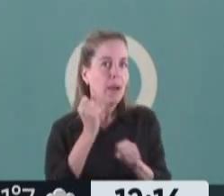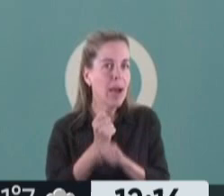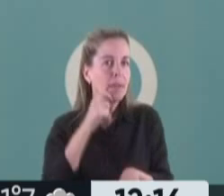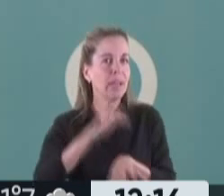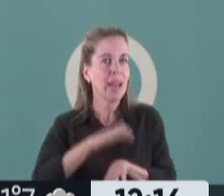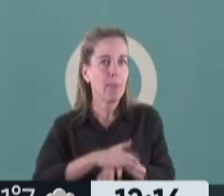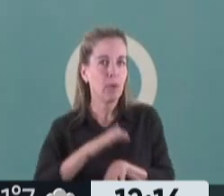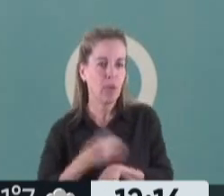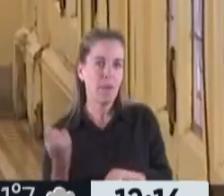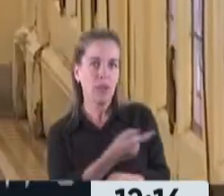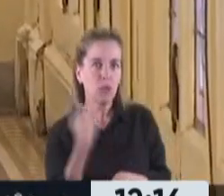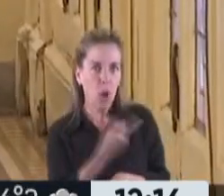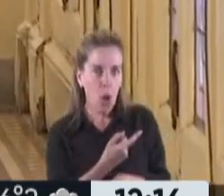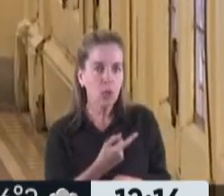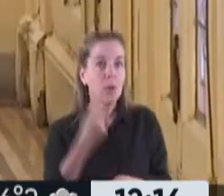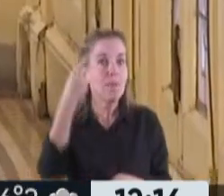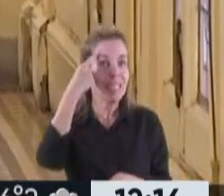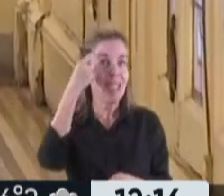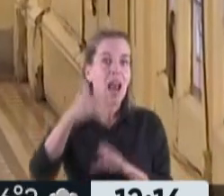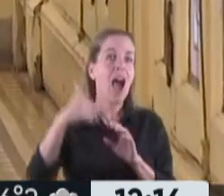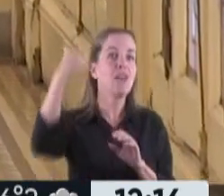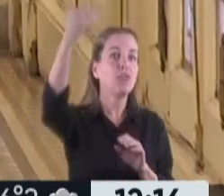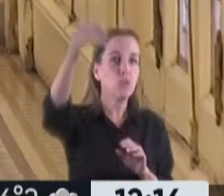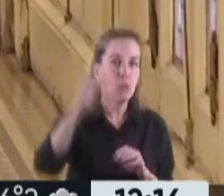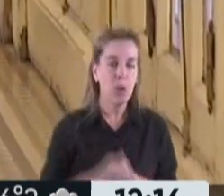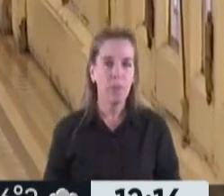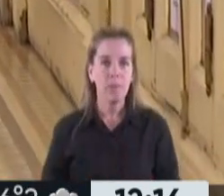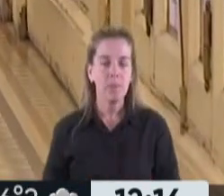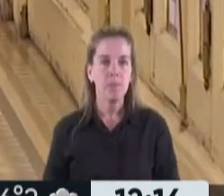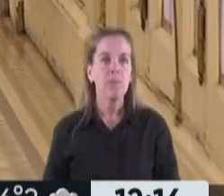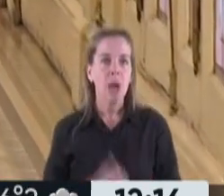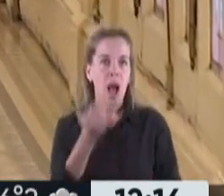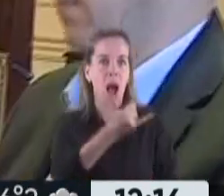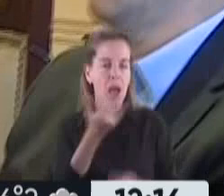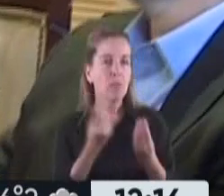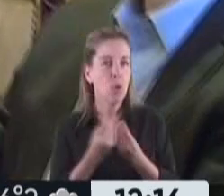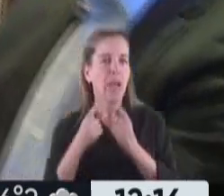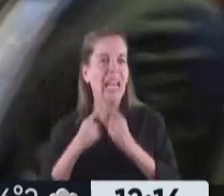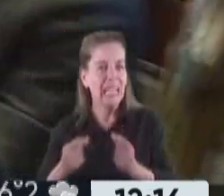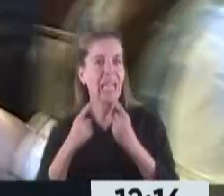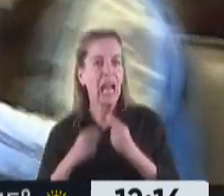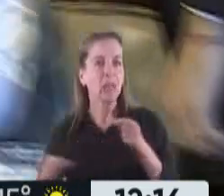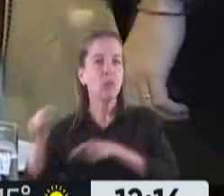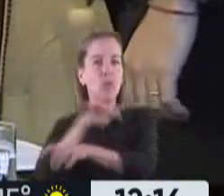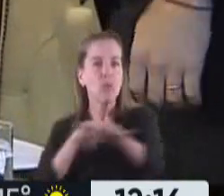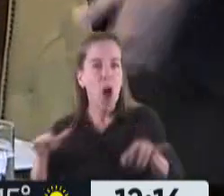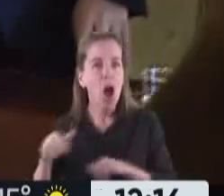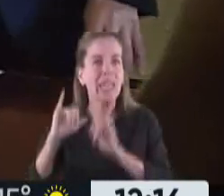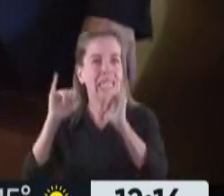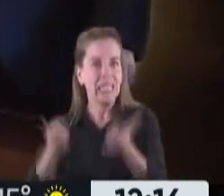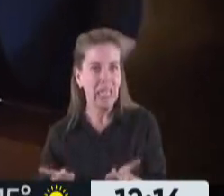y fundamentalmente mirar hacia adelante. Hay una cantidad de críticas que pueden aparecer que yo